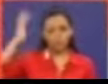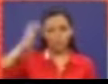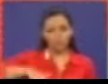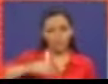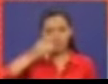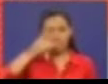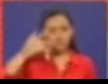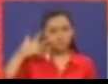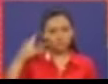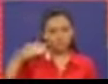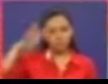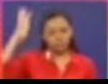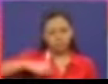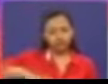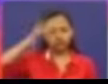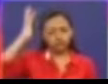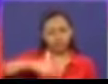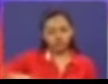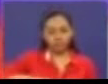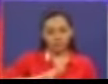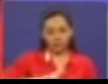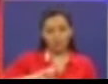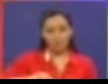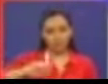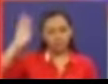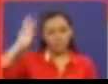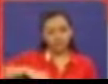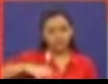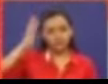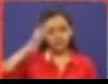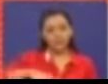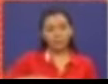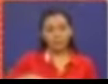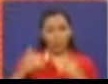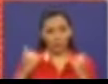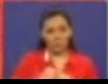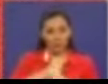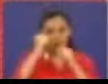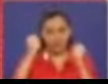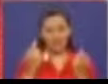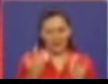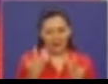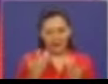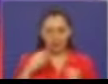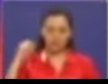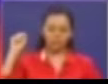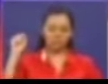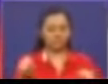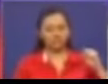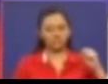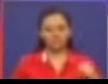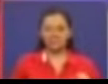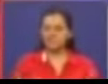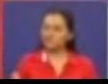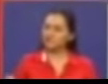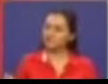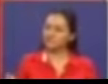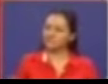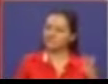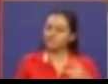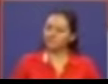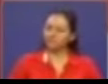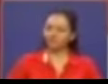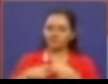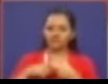Amazonía y sobre todo en el Napo. Hoy día no pudimos salir a andar en bicicleta porque cayó un diluvio. La